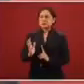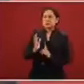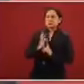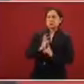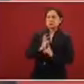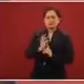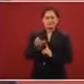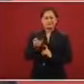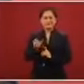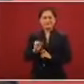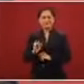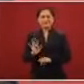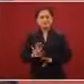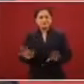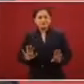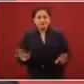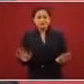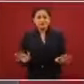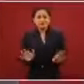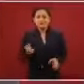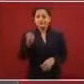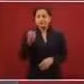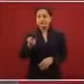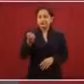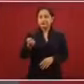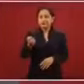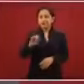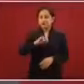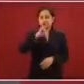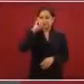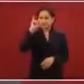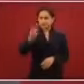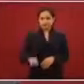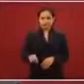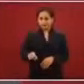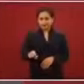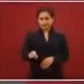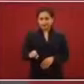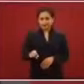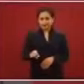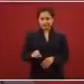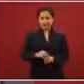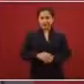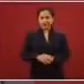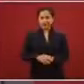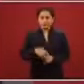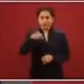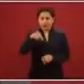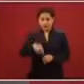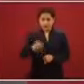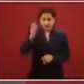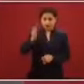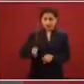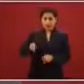Eso nunca, nunca se puede permitir.